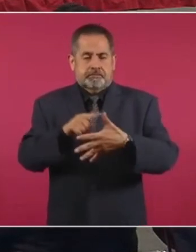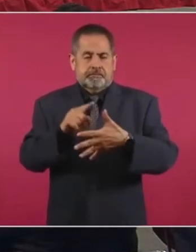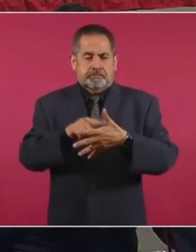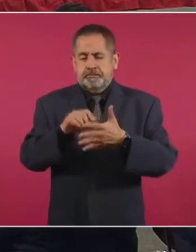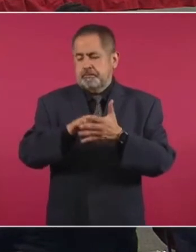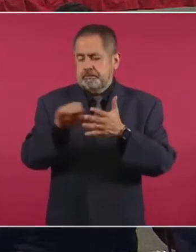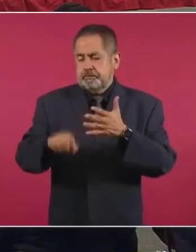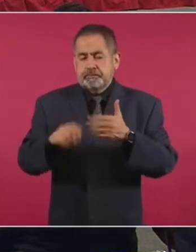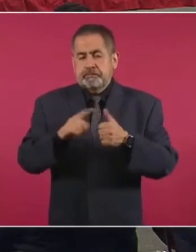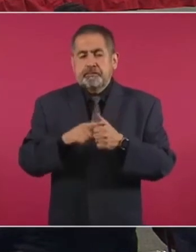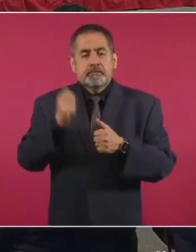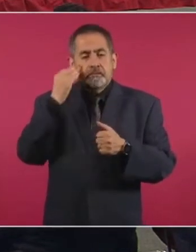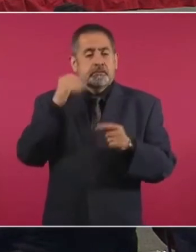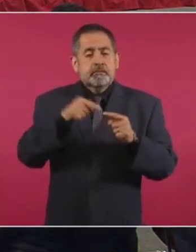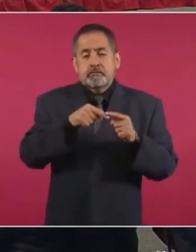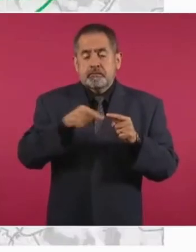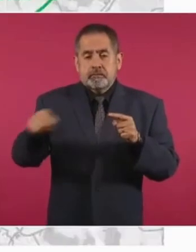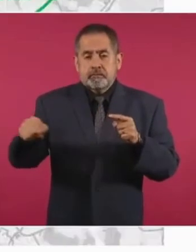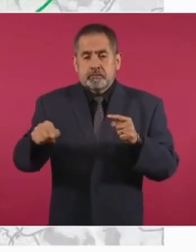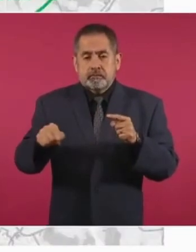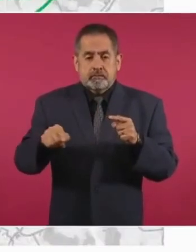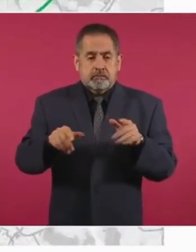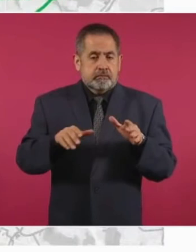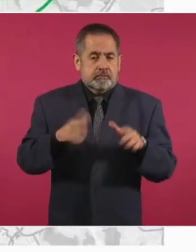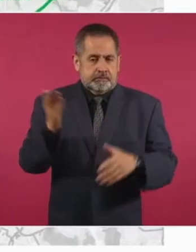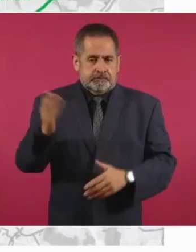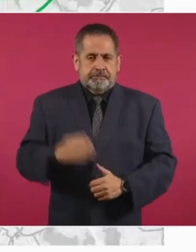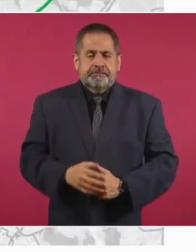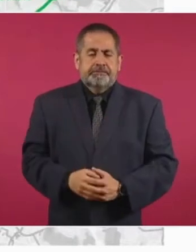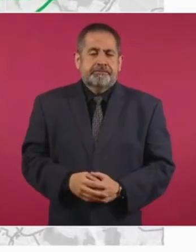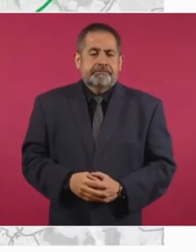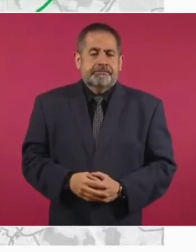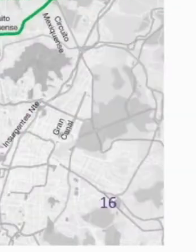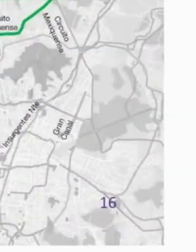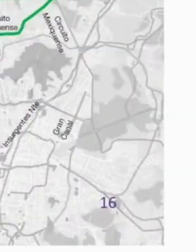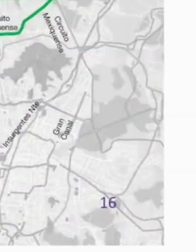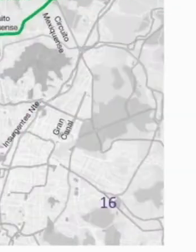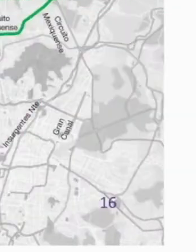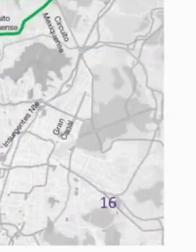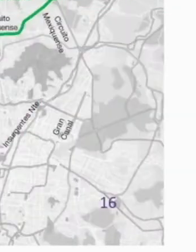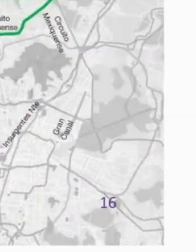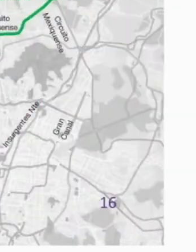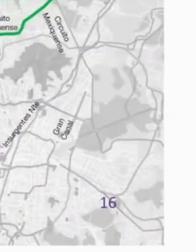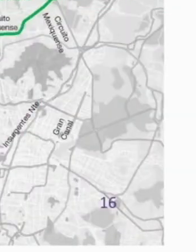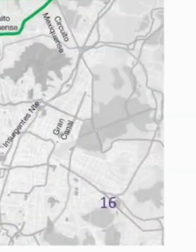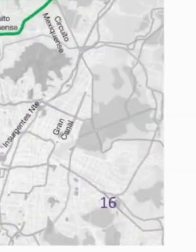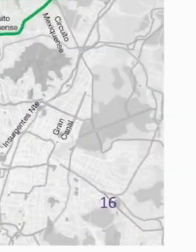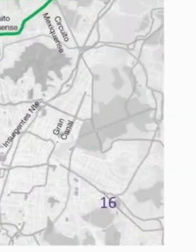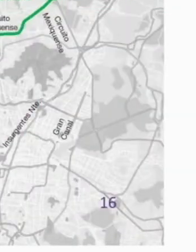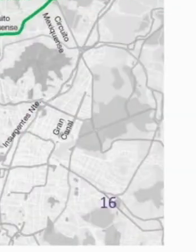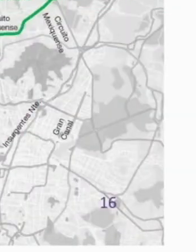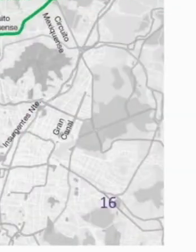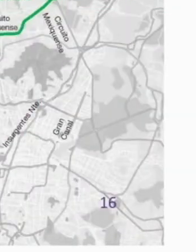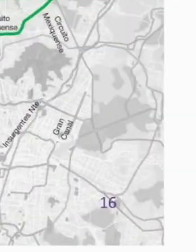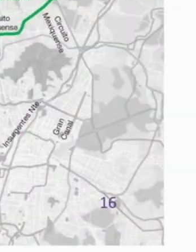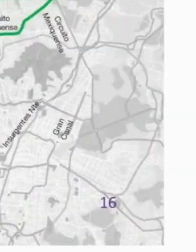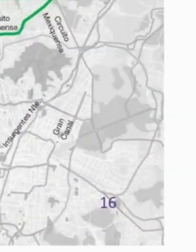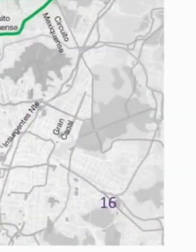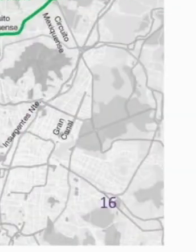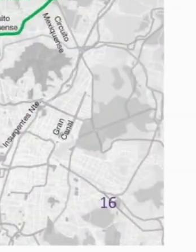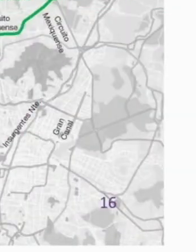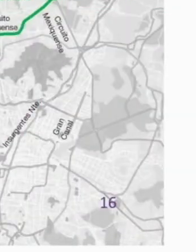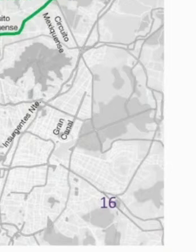sería el tiempo de traslado entre ambos aeropuertos. El aeropuerto ya fue de la Ciudad de México al AIFA, ahora entre el Aeropuerto Internacional de